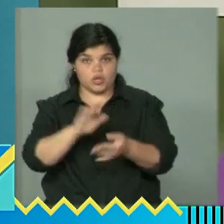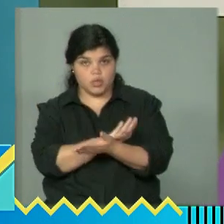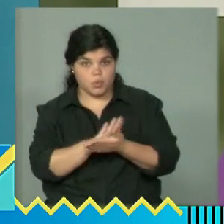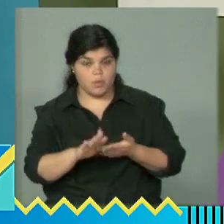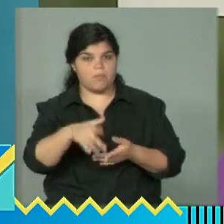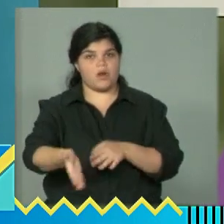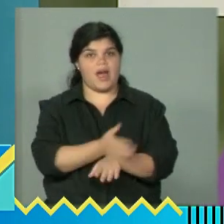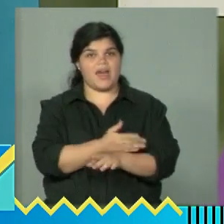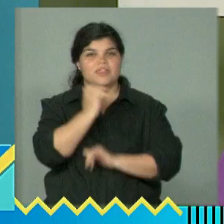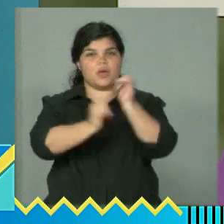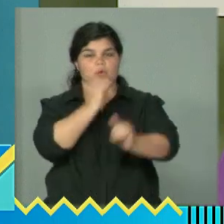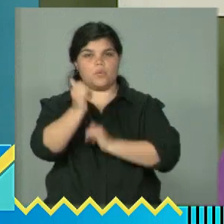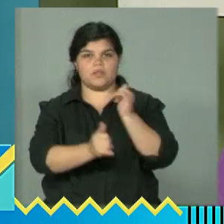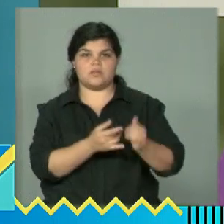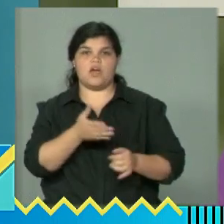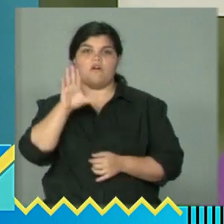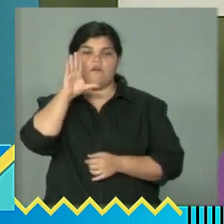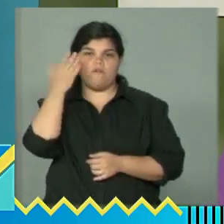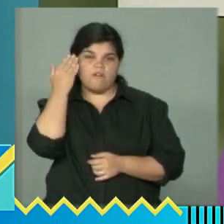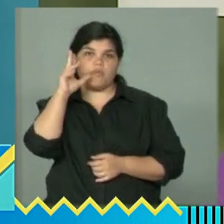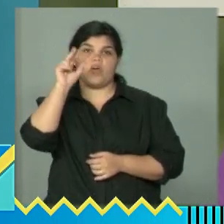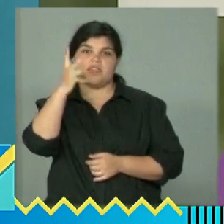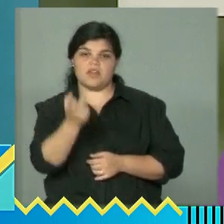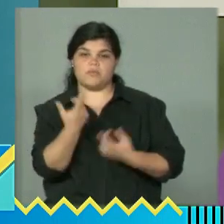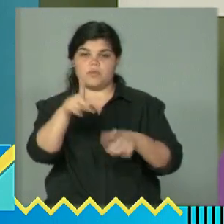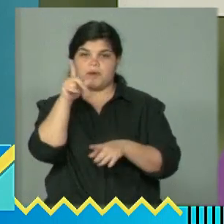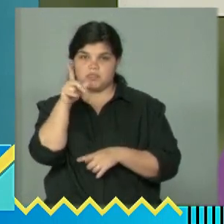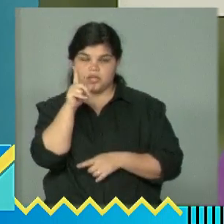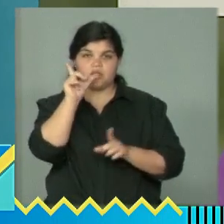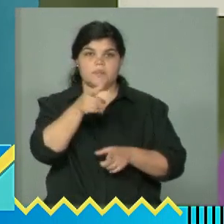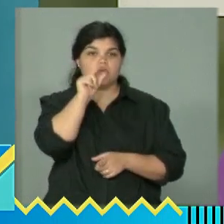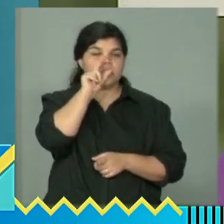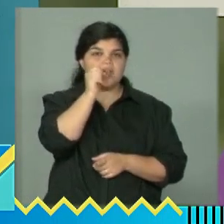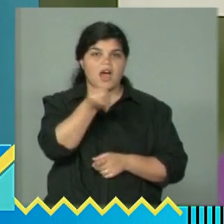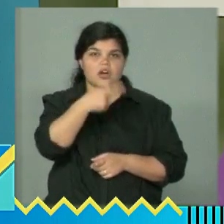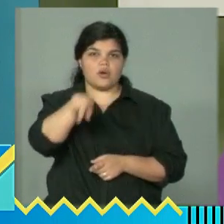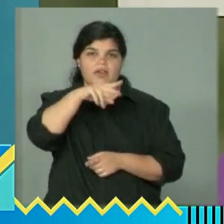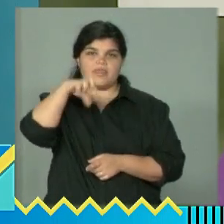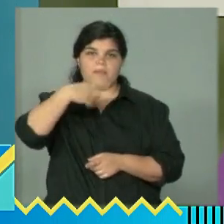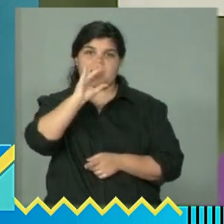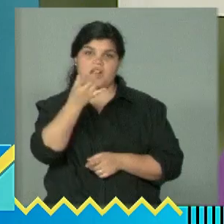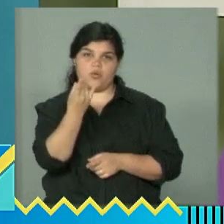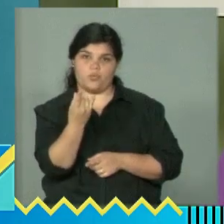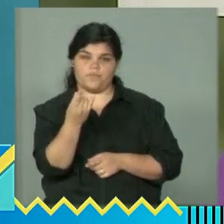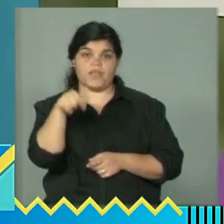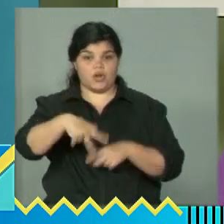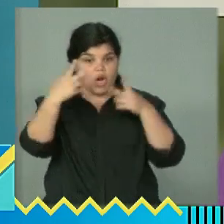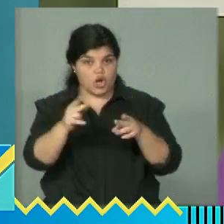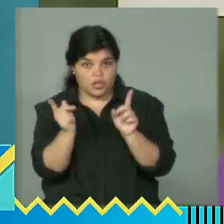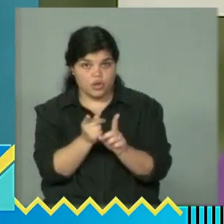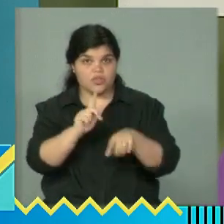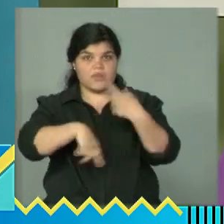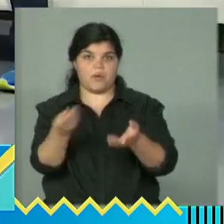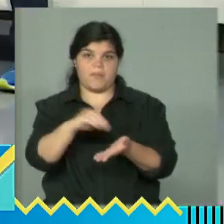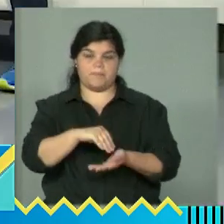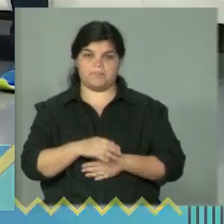antes les recordamos nuestras redes sociales. Estamos en Facebook y en Instagram como Distintos Parecidos y en Twitter como @dpsenalu. Corte, chiquitito, y enseguida